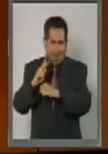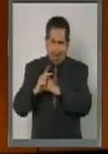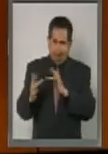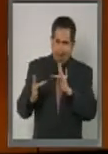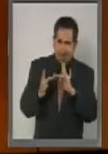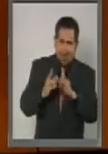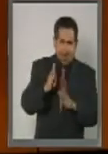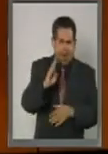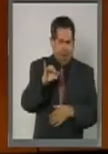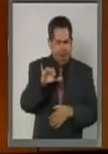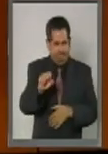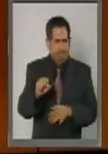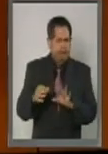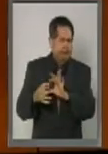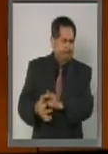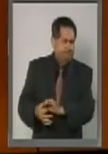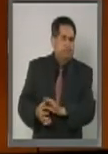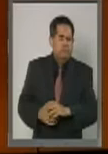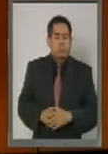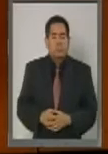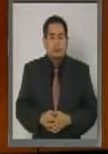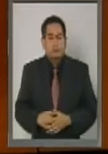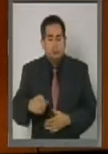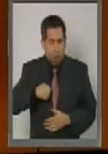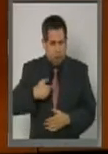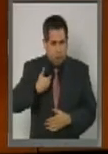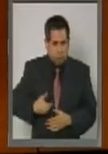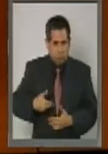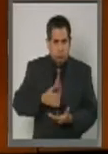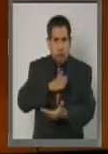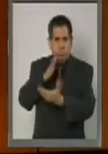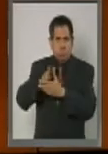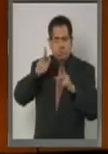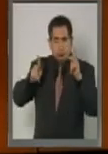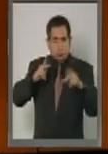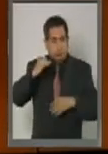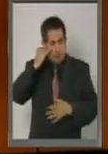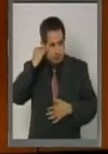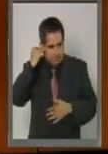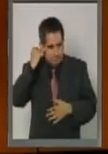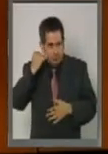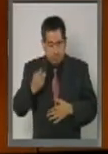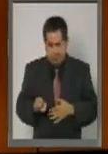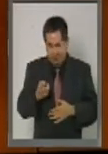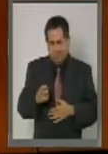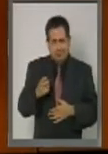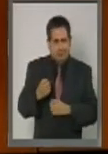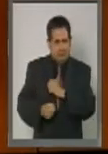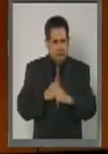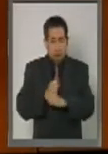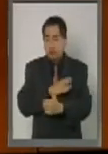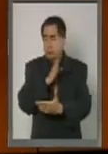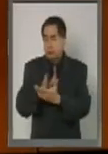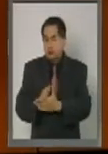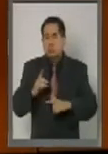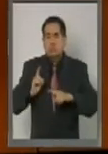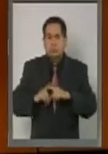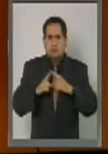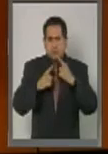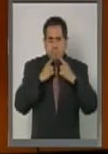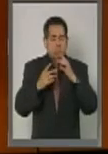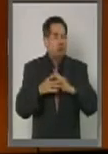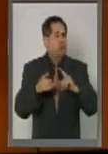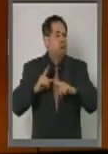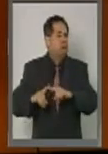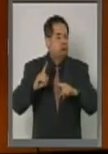los países en desarrollo. Visité Japón en agosto de este año y hemos tenido participación en los